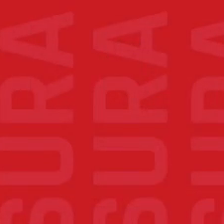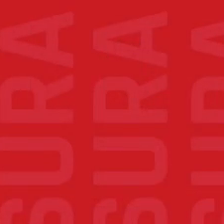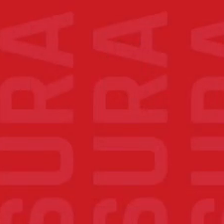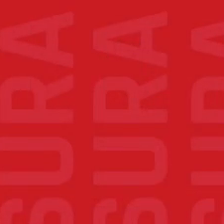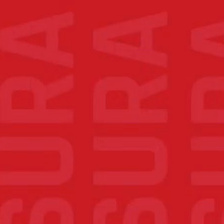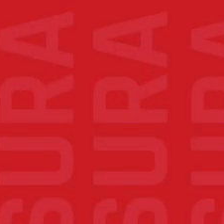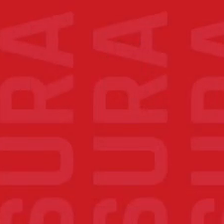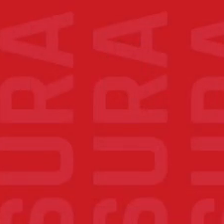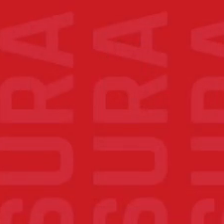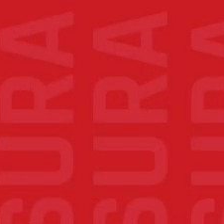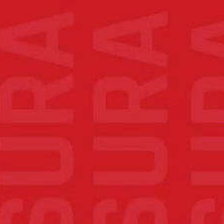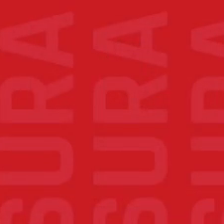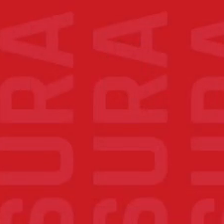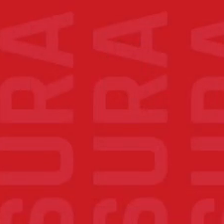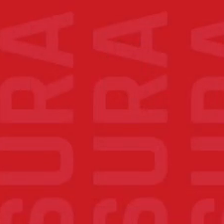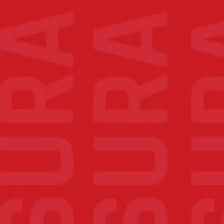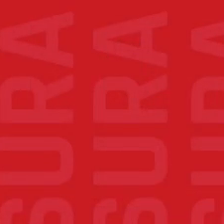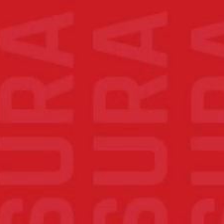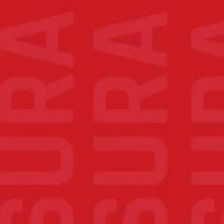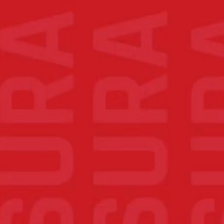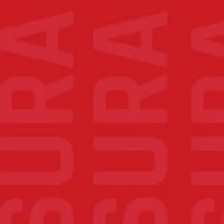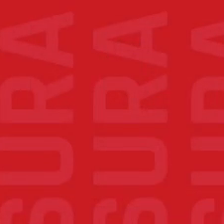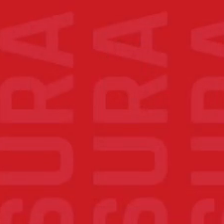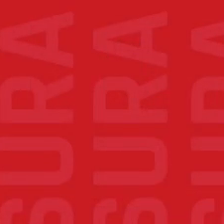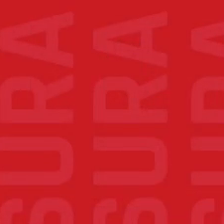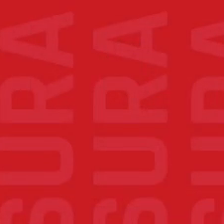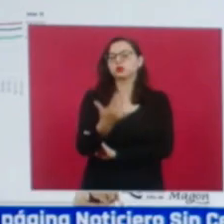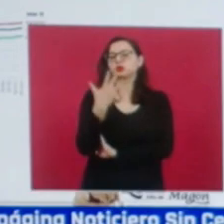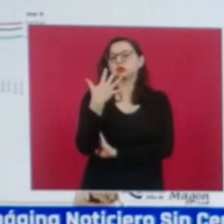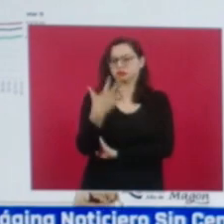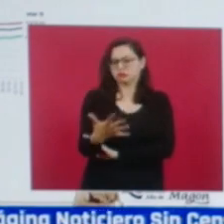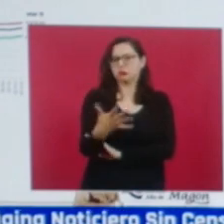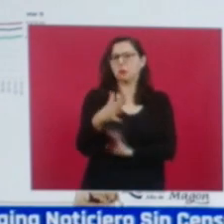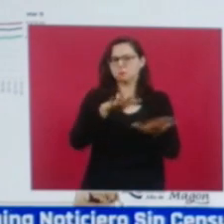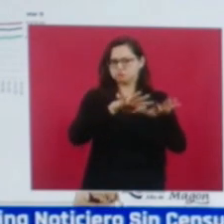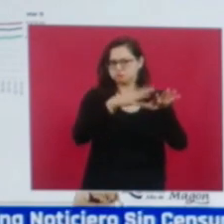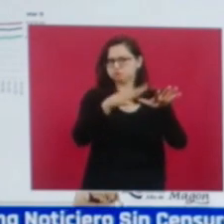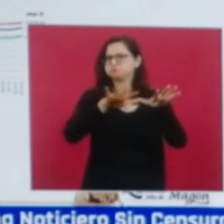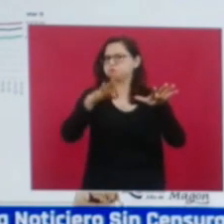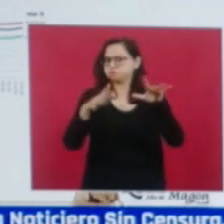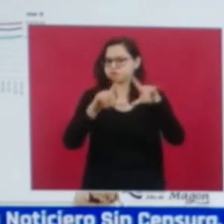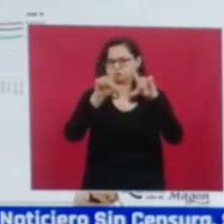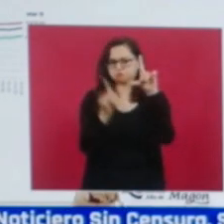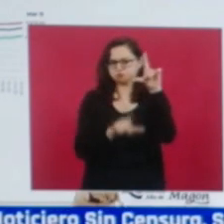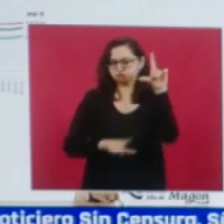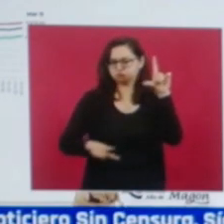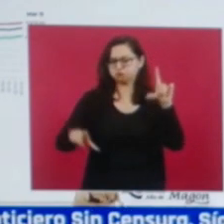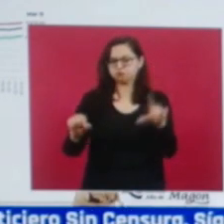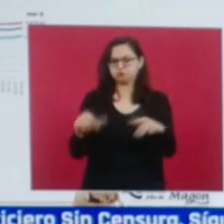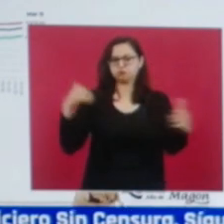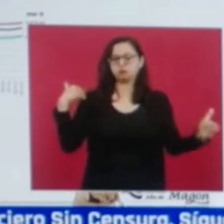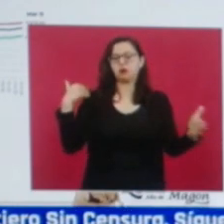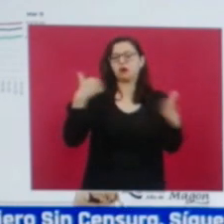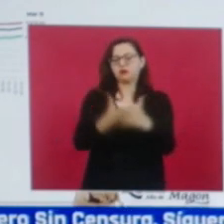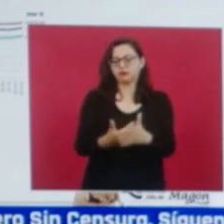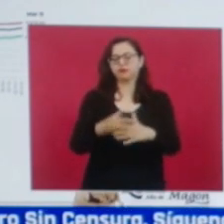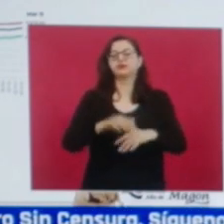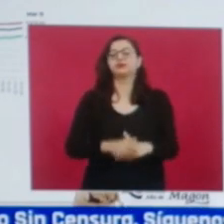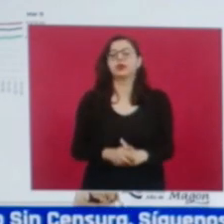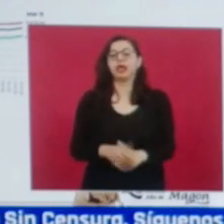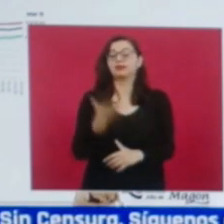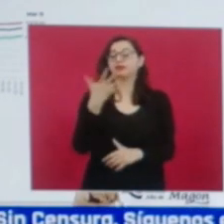que utiliza la señal de Sepropié. Entonces tú te preguntas, ¿para qué tanto circo? Pero te demuestran claramente su